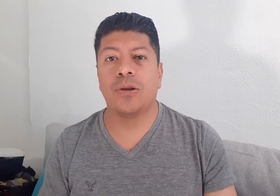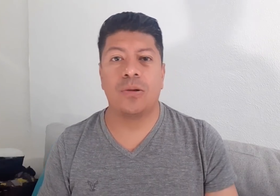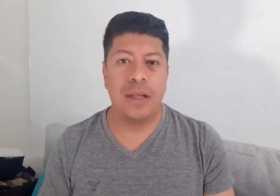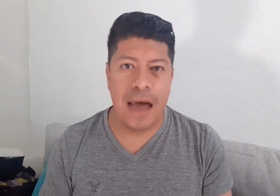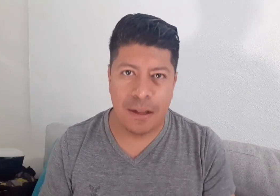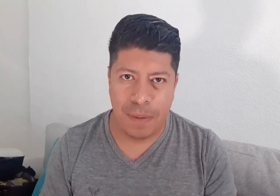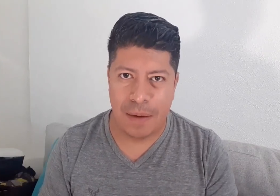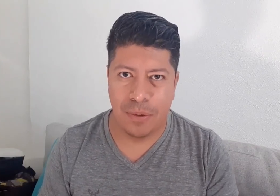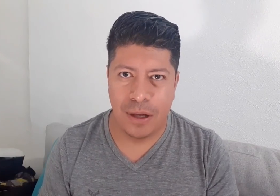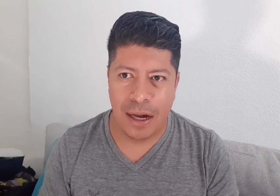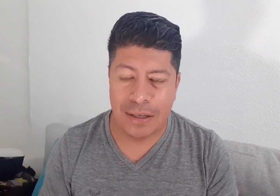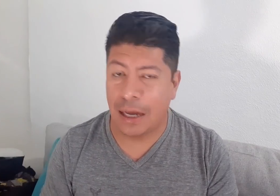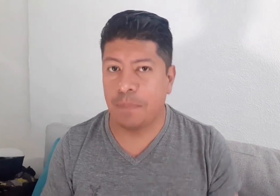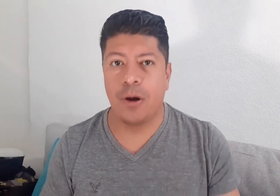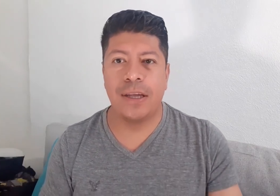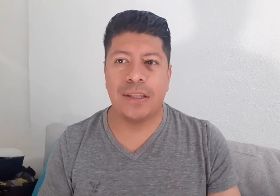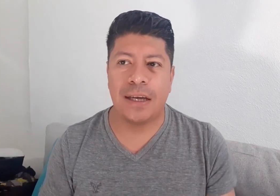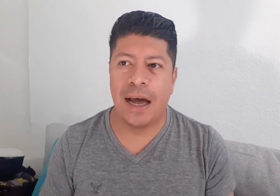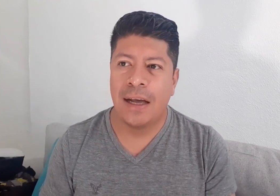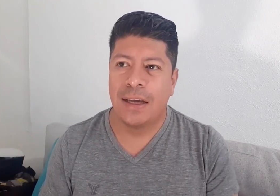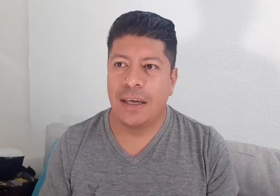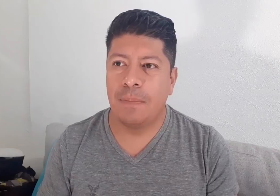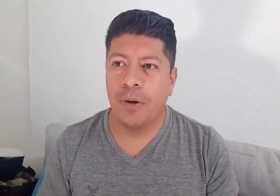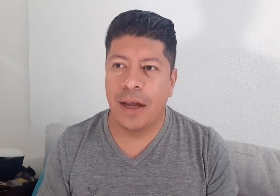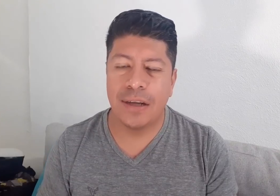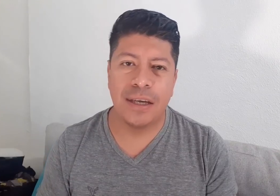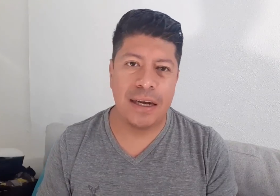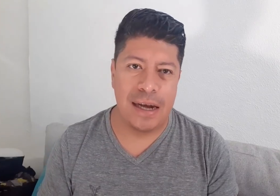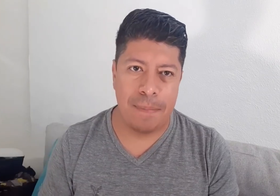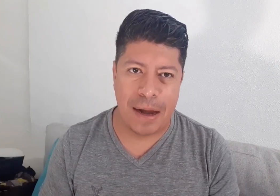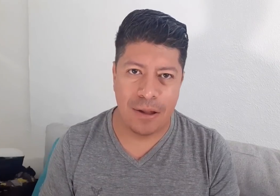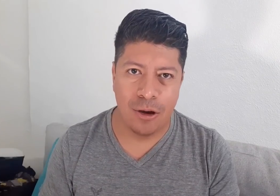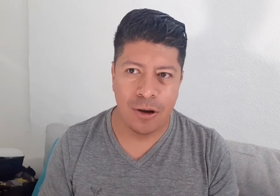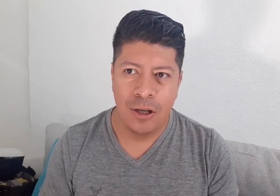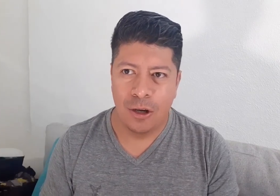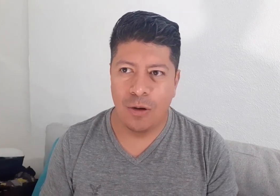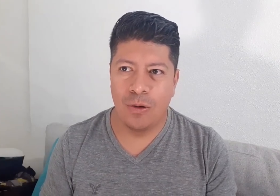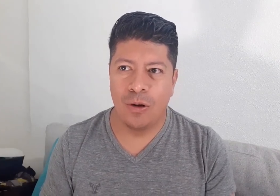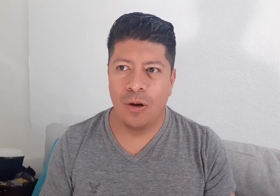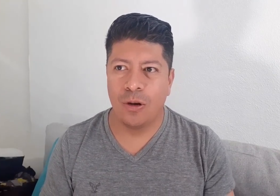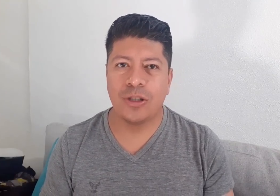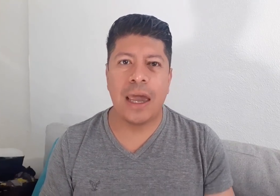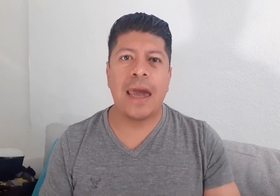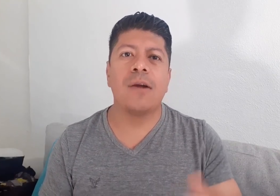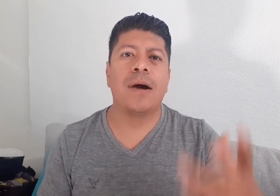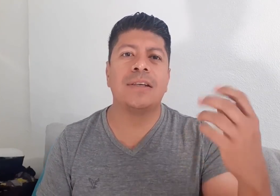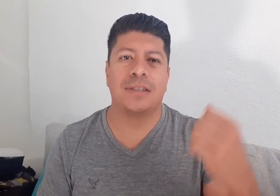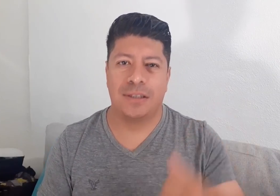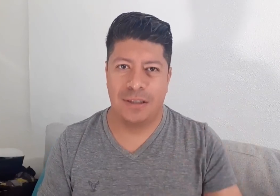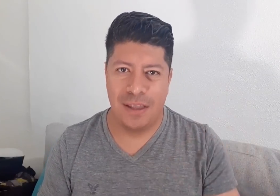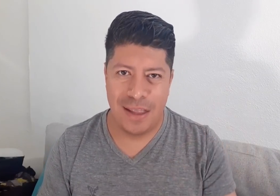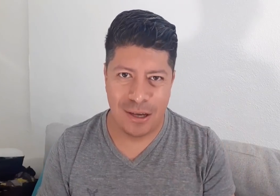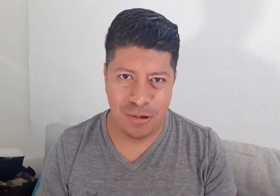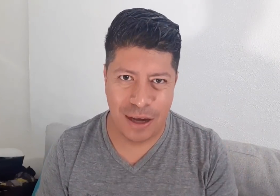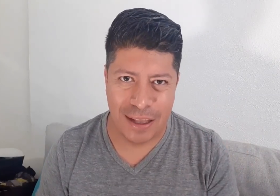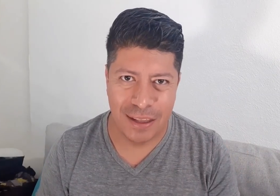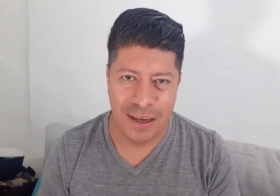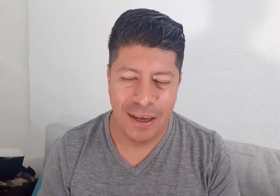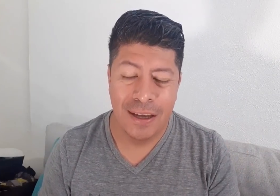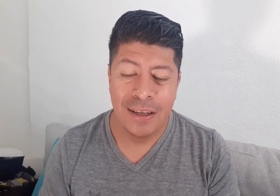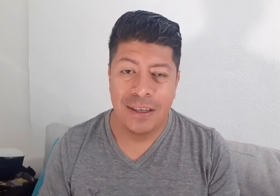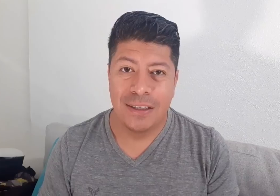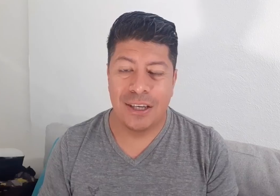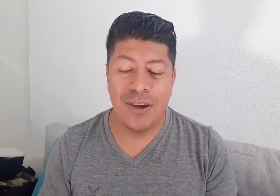Una oportunidad para poder hacer política y ponerse en el aparador como los héroes de su